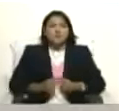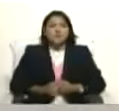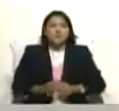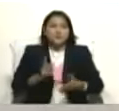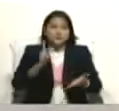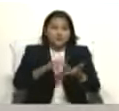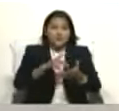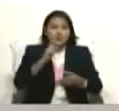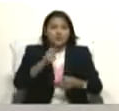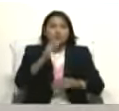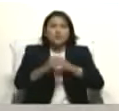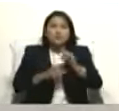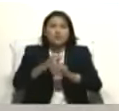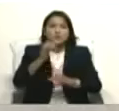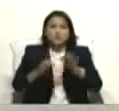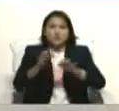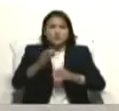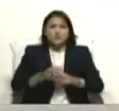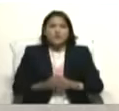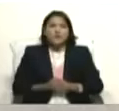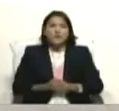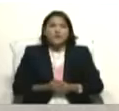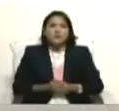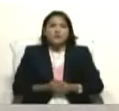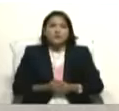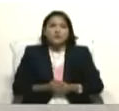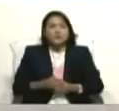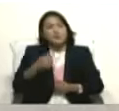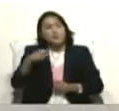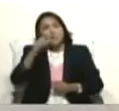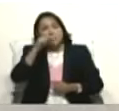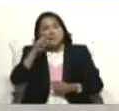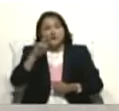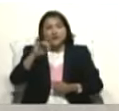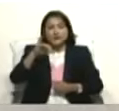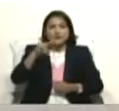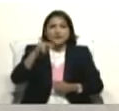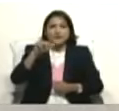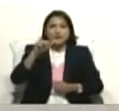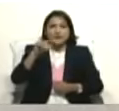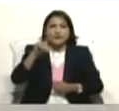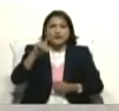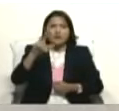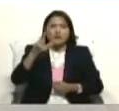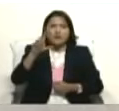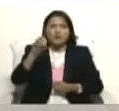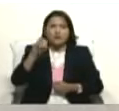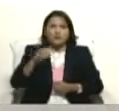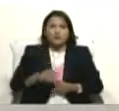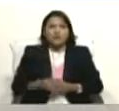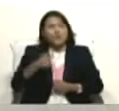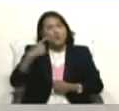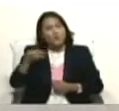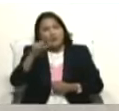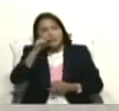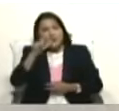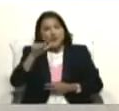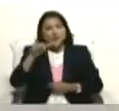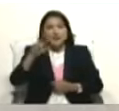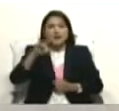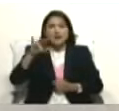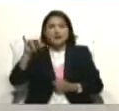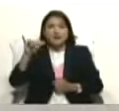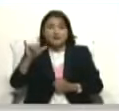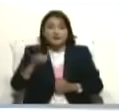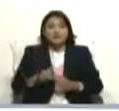Justicia, el procurador general de la República, Reinaldo Muñoz, nuestro agente de Estado, Larry DeBoe.